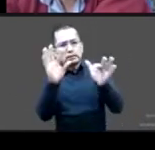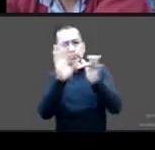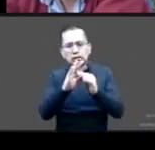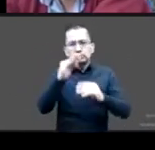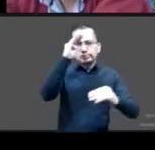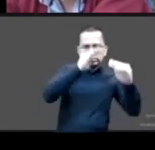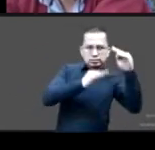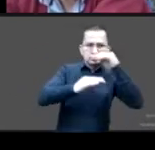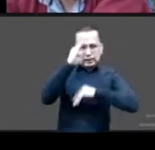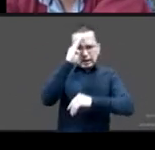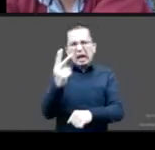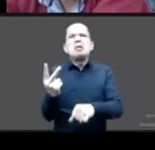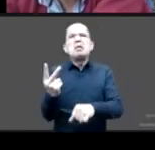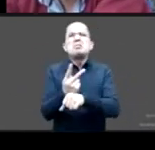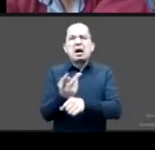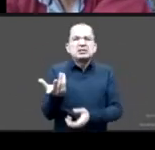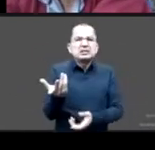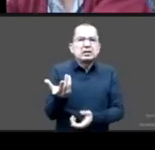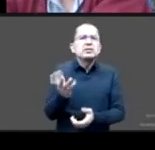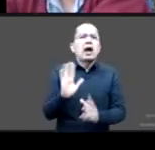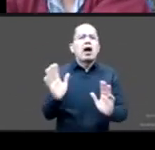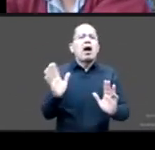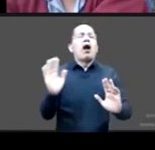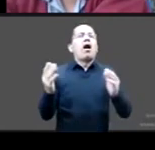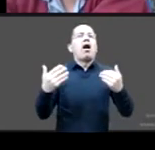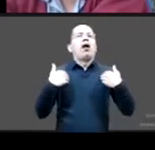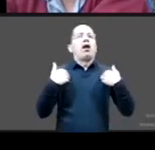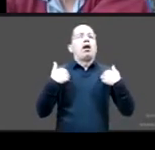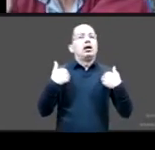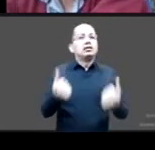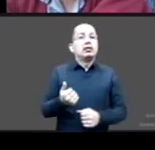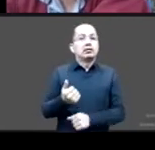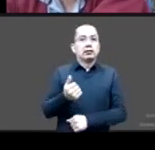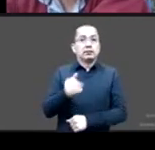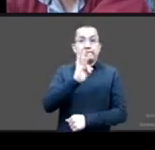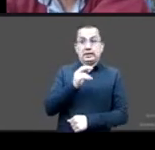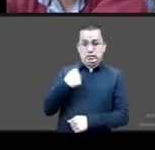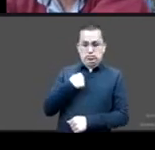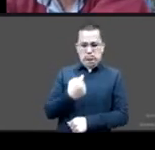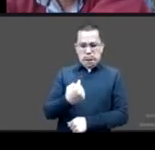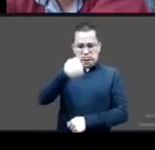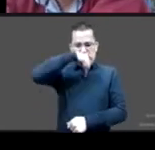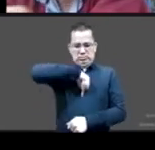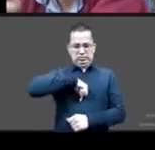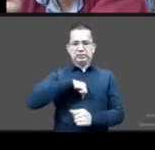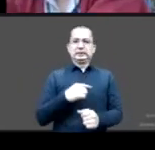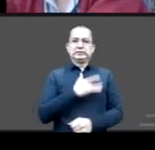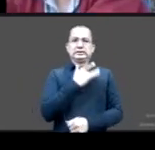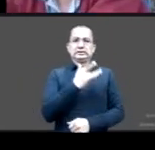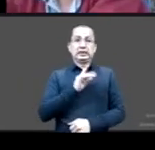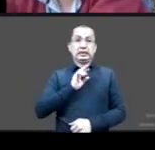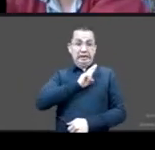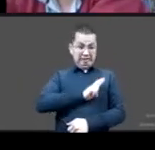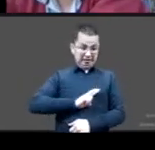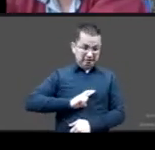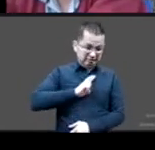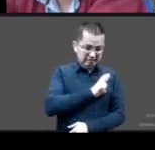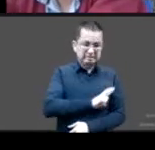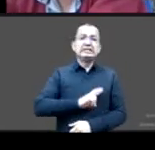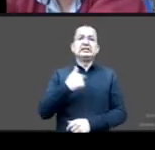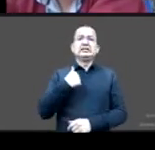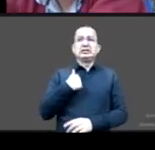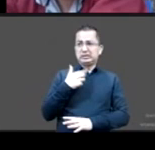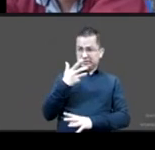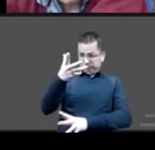comprender que hay razones por las que esa rabia se produce y que si comprendemos por qué se producen esos hechos